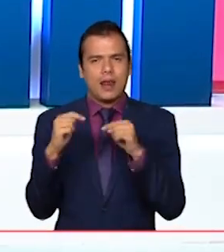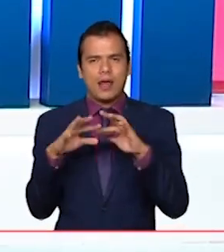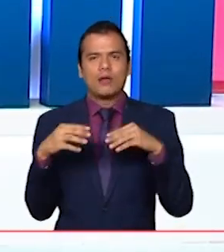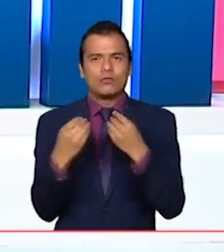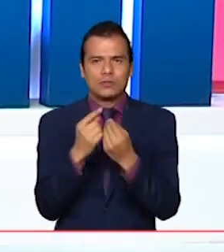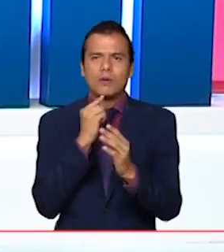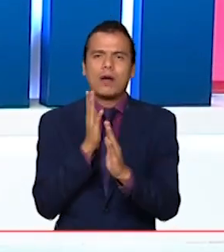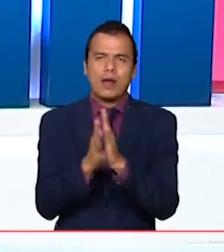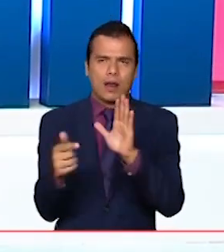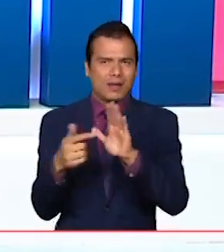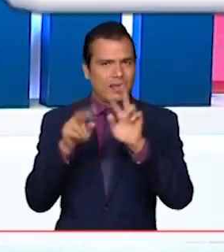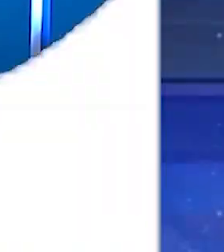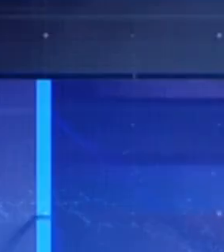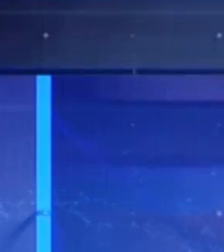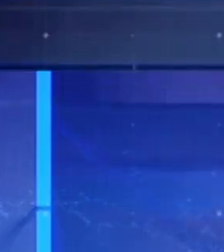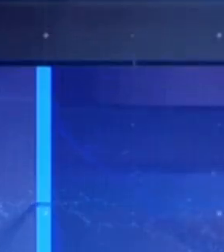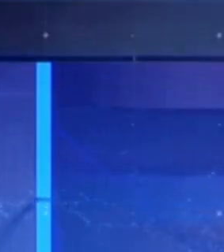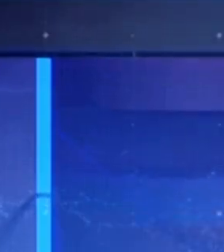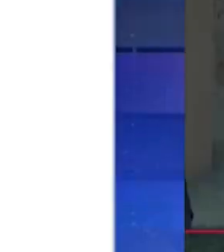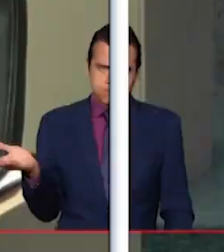el Consejo de Cali.